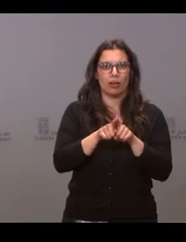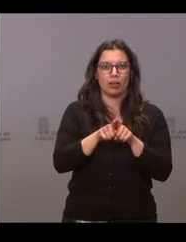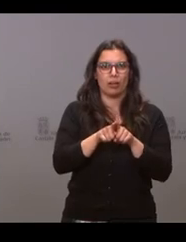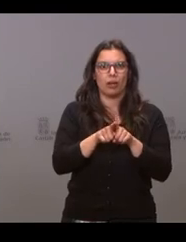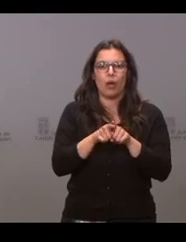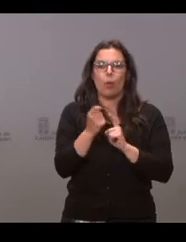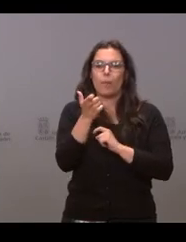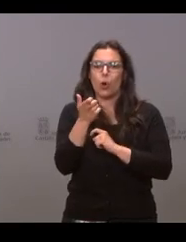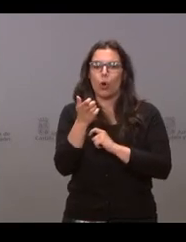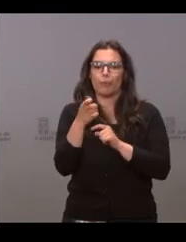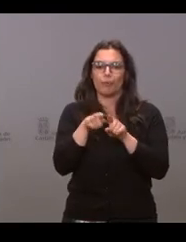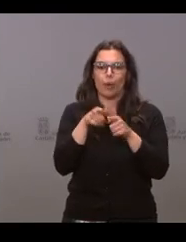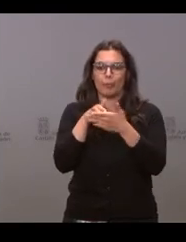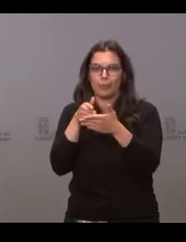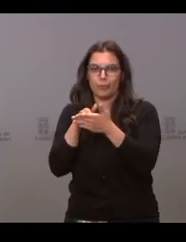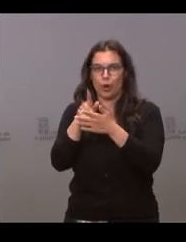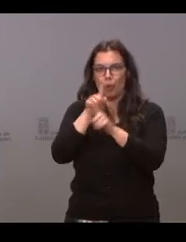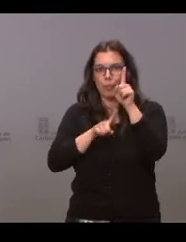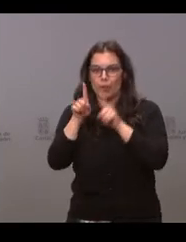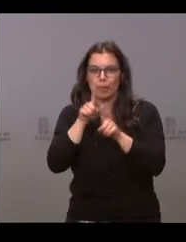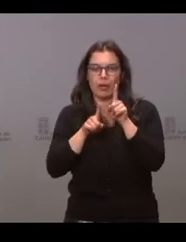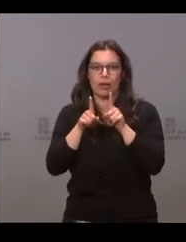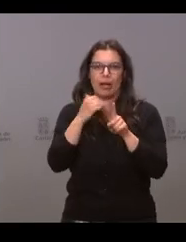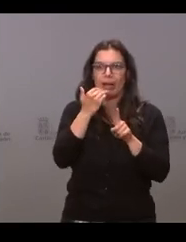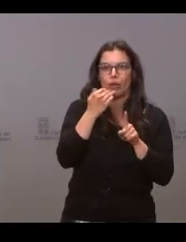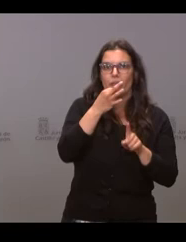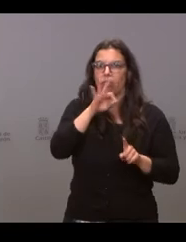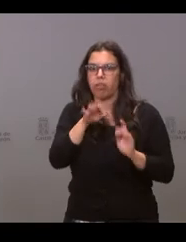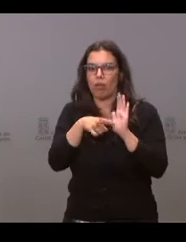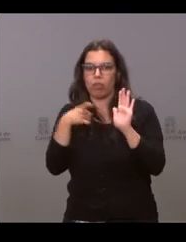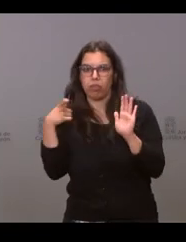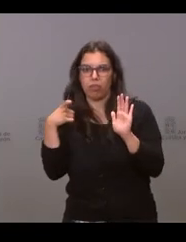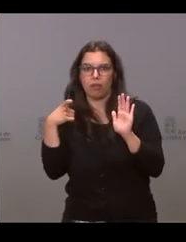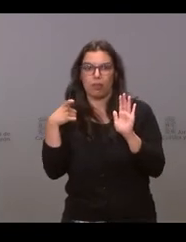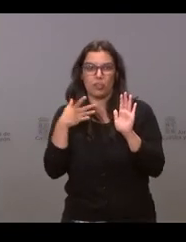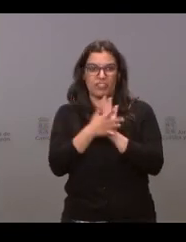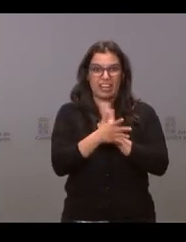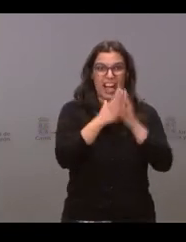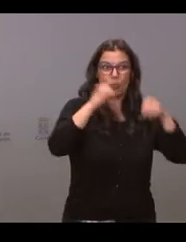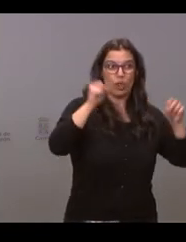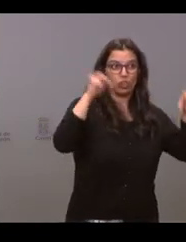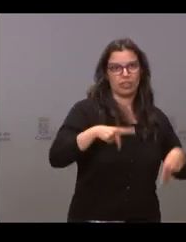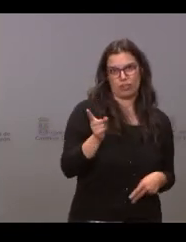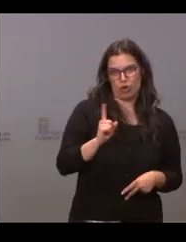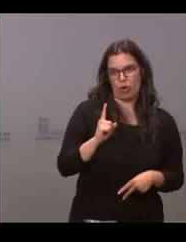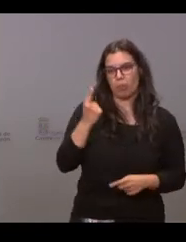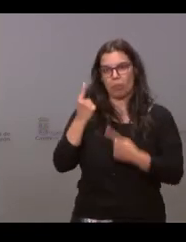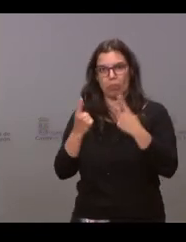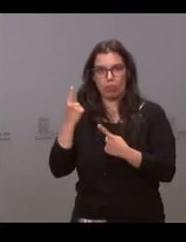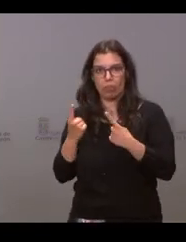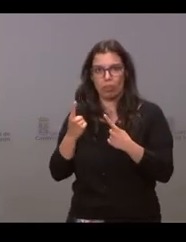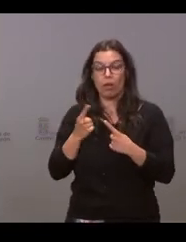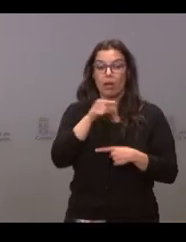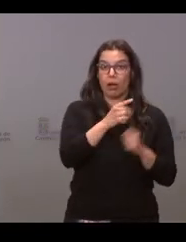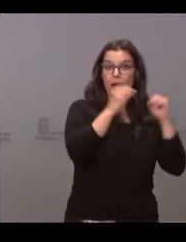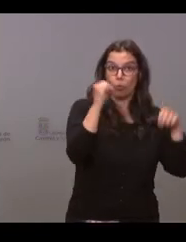es decir que una parte de desacuerdos no supusiera un desacuerdo global entonces donde hay acuerdo firmamos